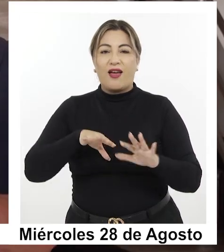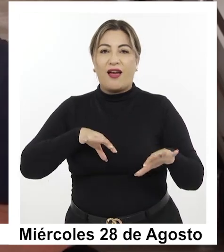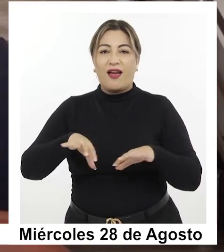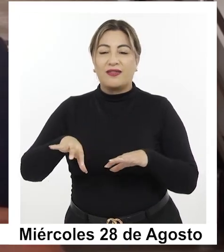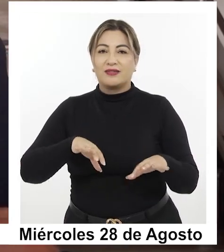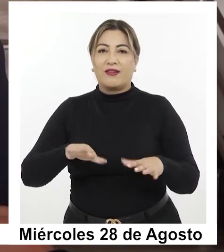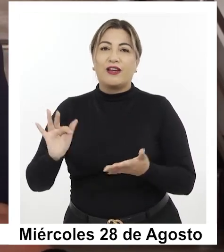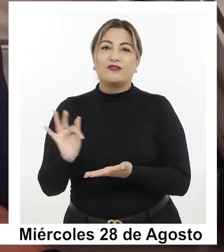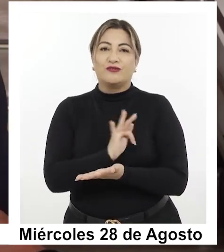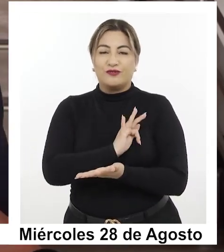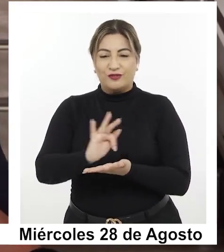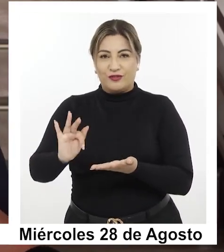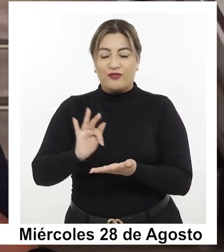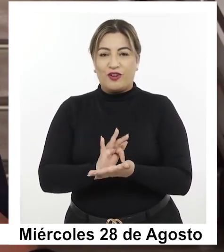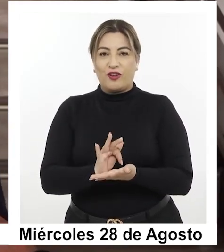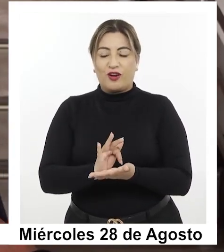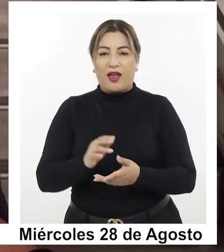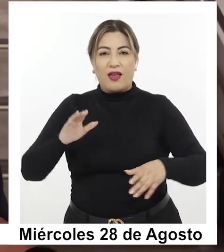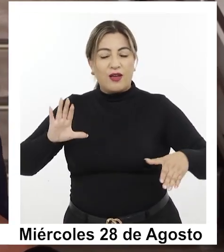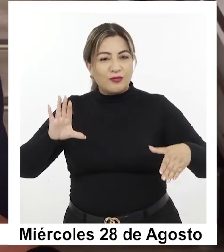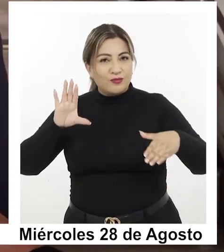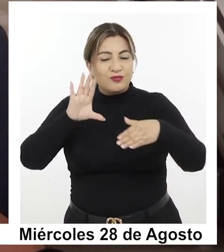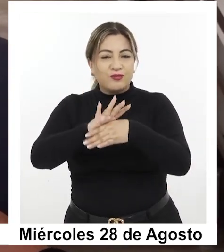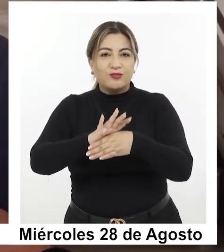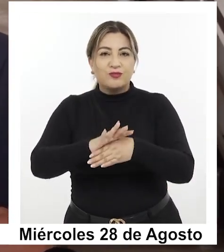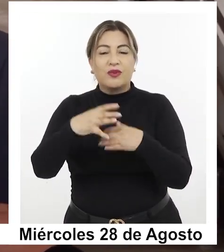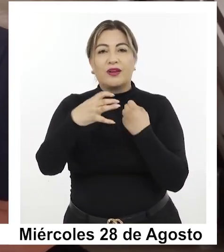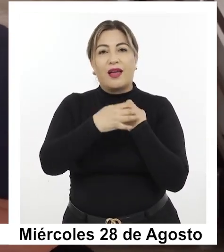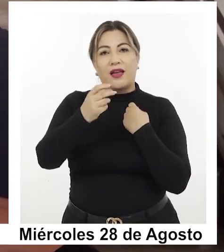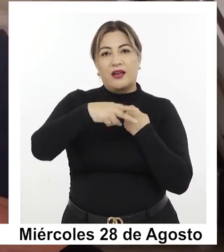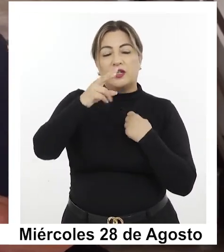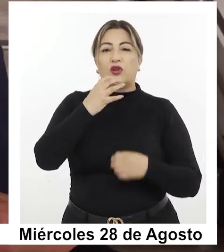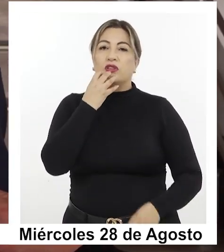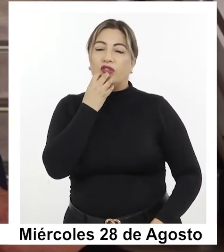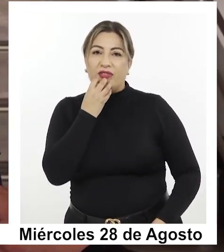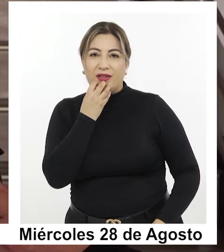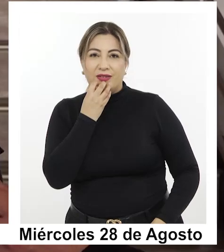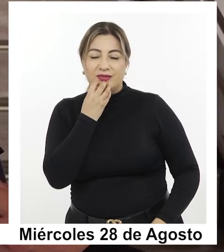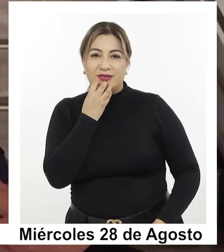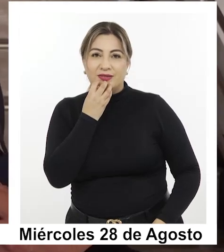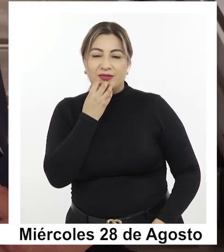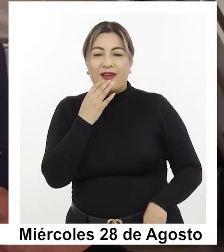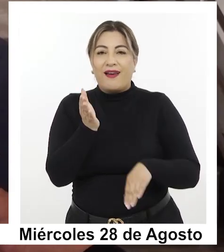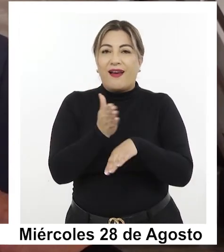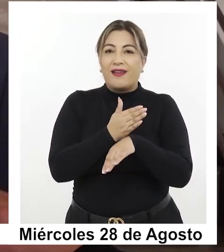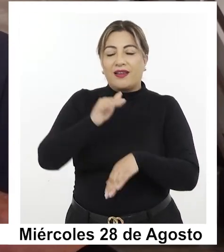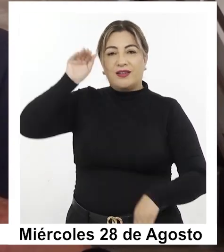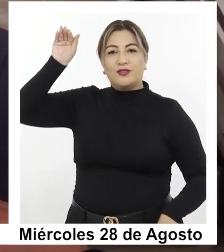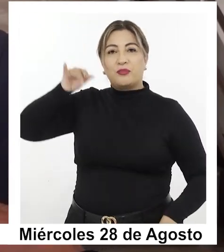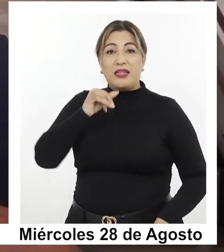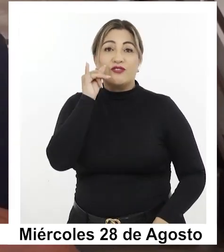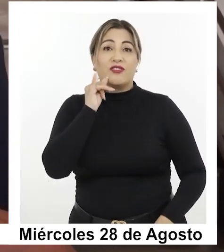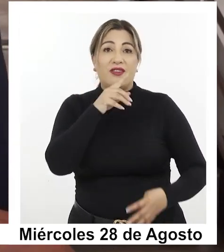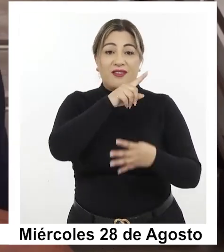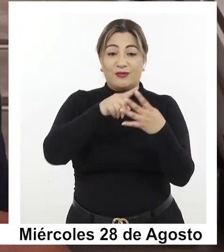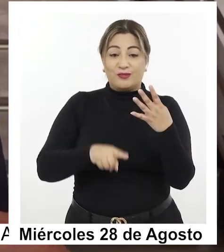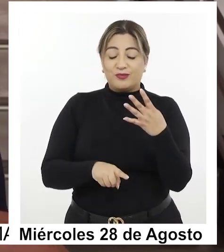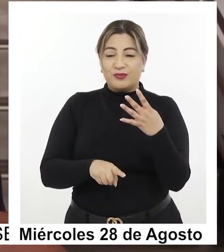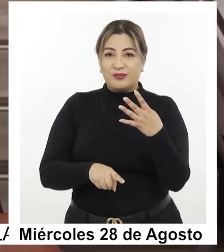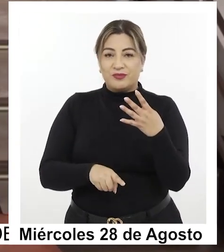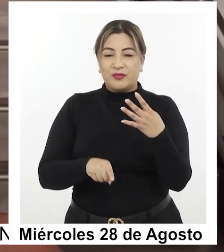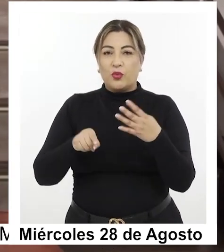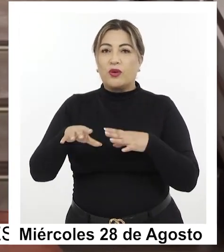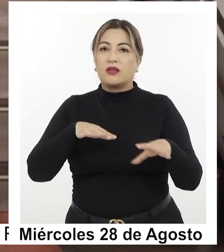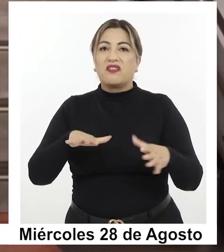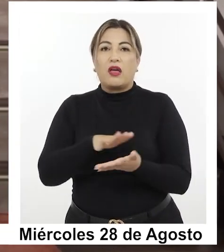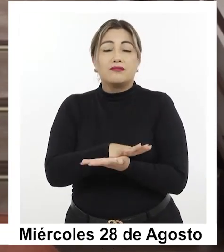actividad del folclore con este encuentro macro zona norte de Antofagasta, Arica, Alto Hospicio, Iquique. Un